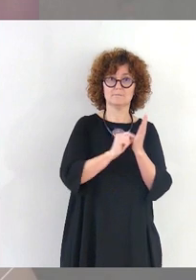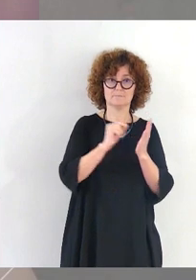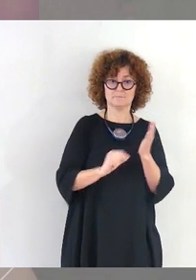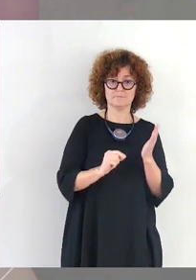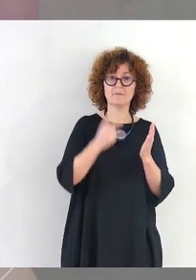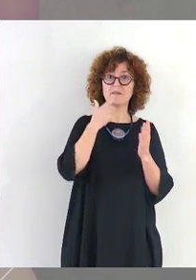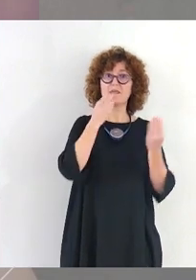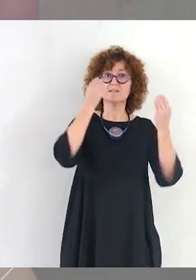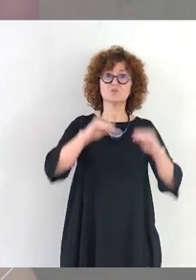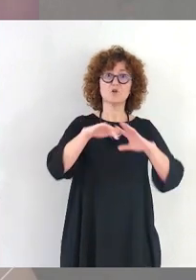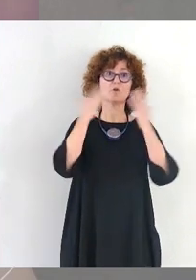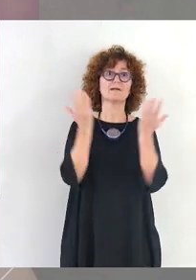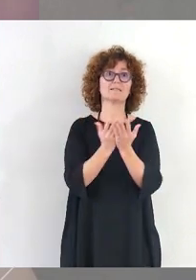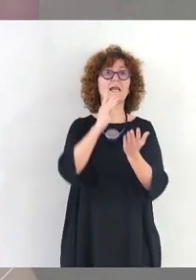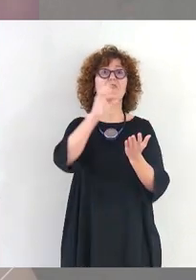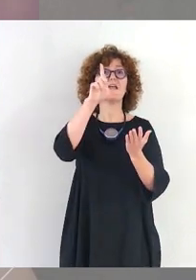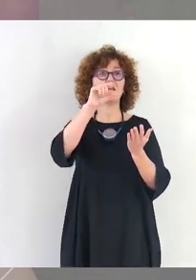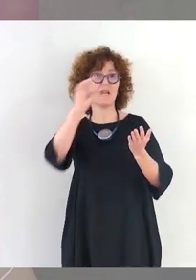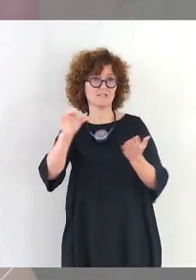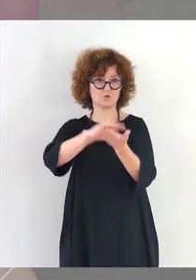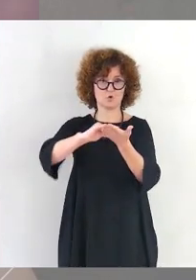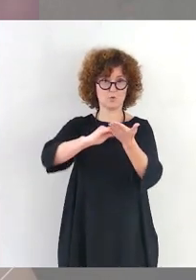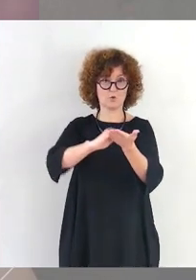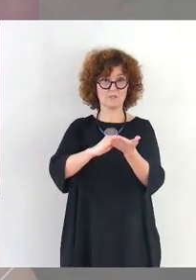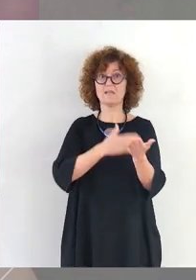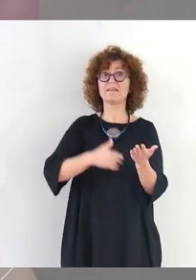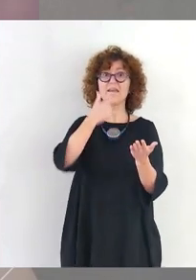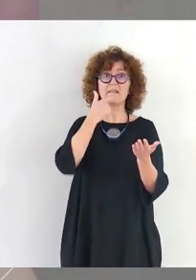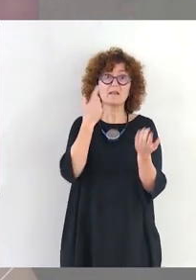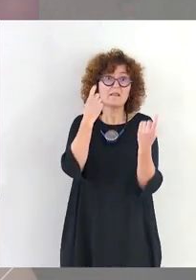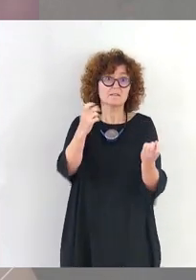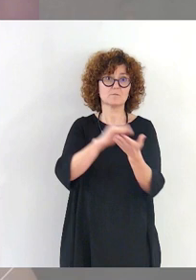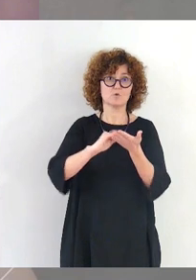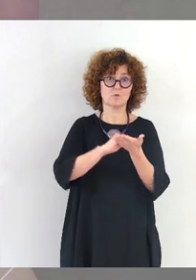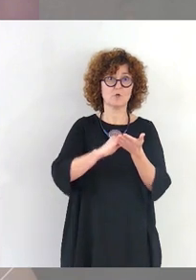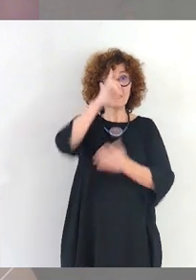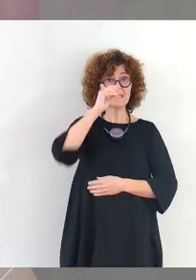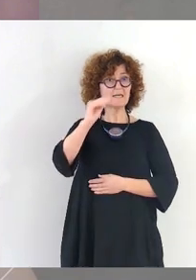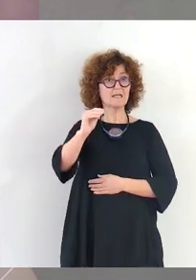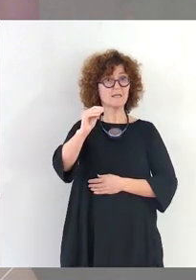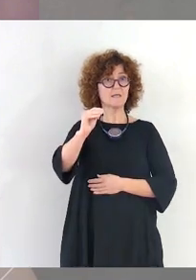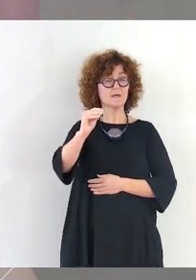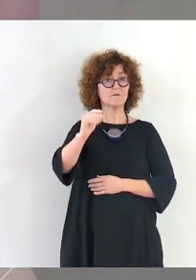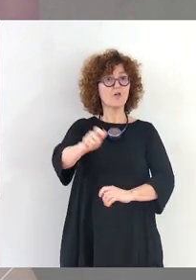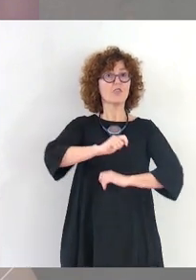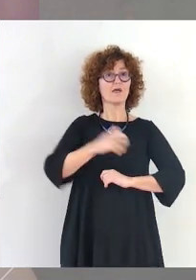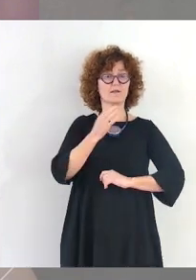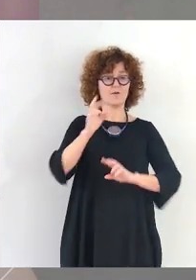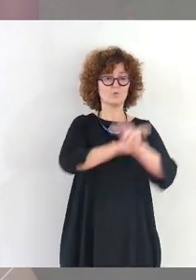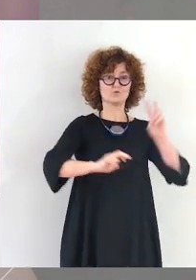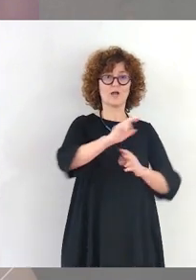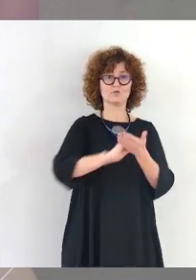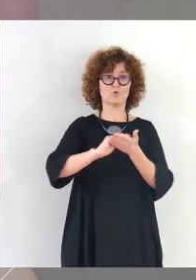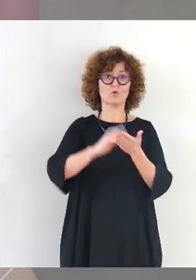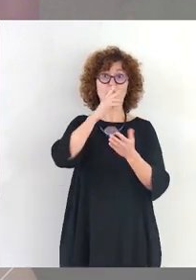historia Universal de las soluciones vamos a lo que necesitamos son soluciones lo que hace la inteligencia es Buscar soluciones por qué porque los problemas